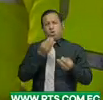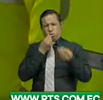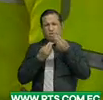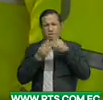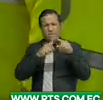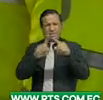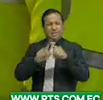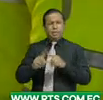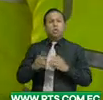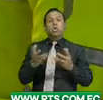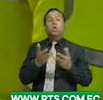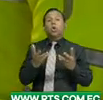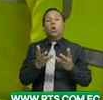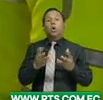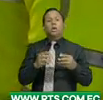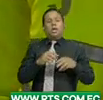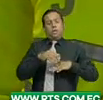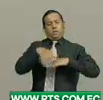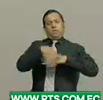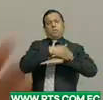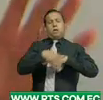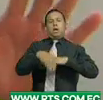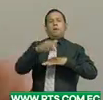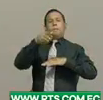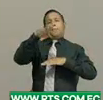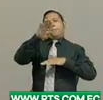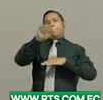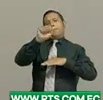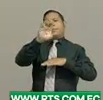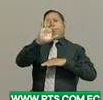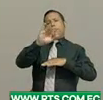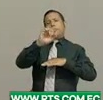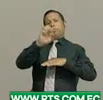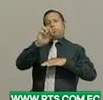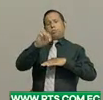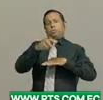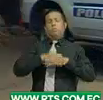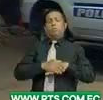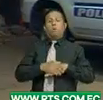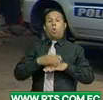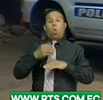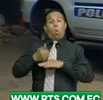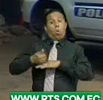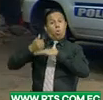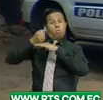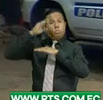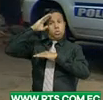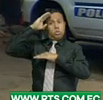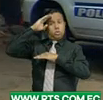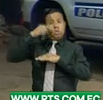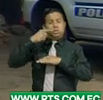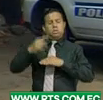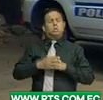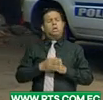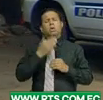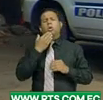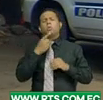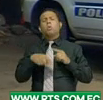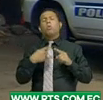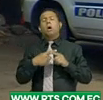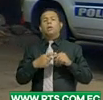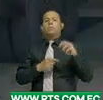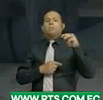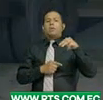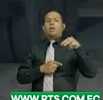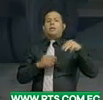en el bloque 1 de Bastión Popular. El jefe de la policía judicial señaló que el hecho se produjo la noche del